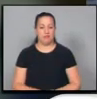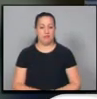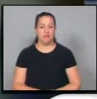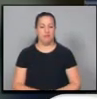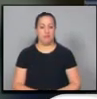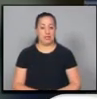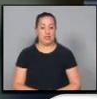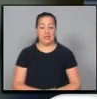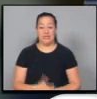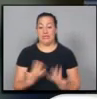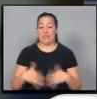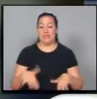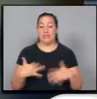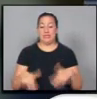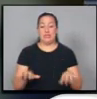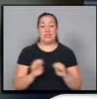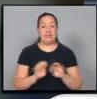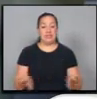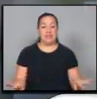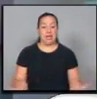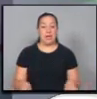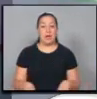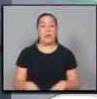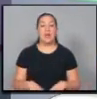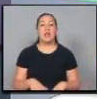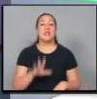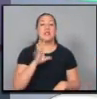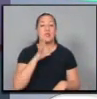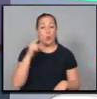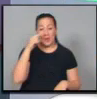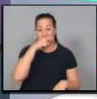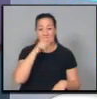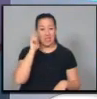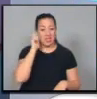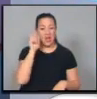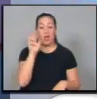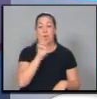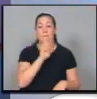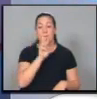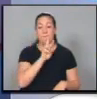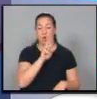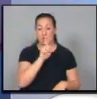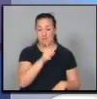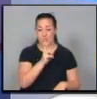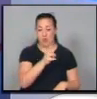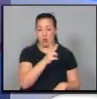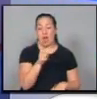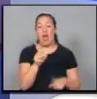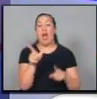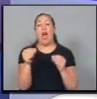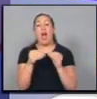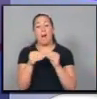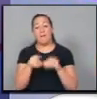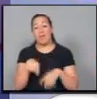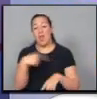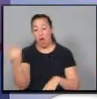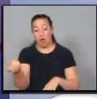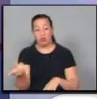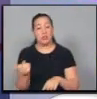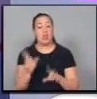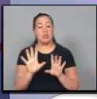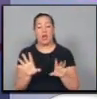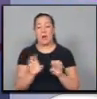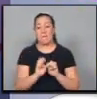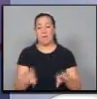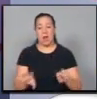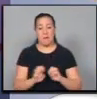Bueno, tremendo, tremenda historia. 57 años, la foto, la mujer que murió. Su amiga está ahora internada, realmente peleando